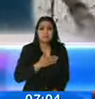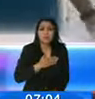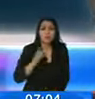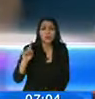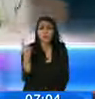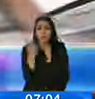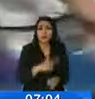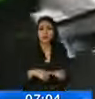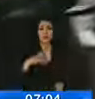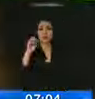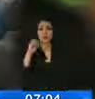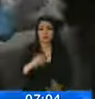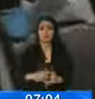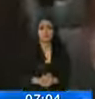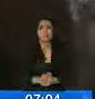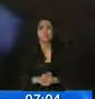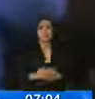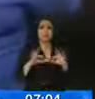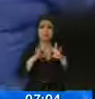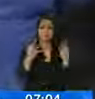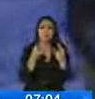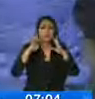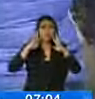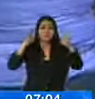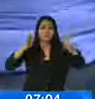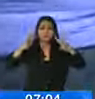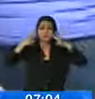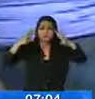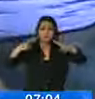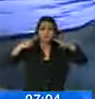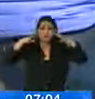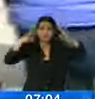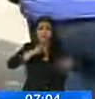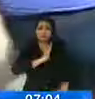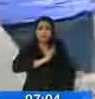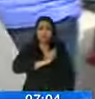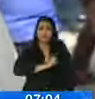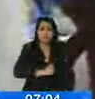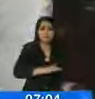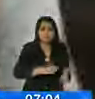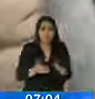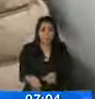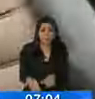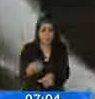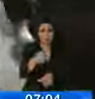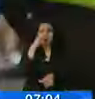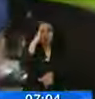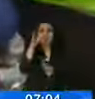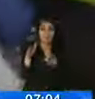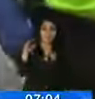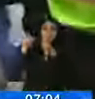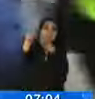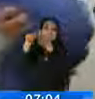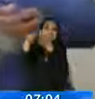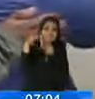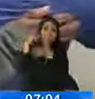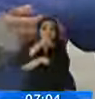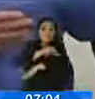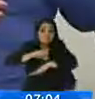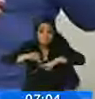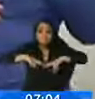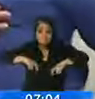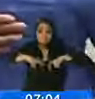único hermano. En medio del llanto y del dolor de los familiares, el cuerpo fue trasladado por medicina legal a la morgue para determinar las